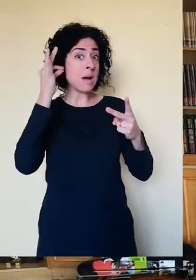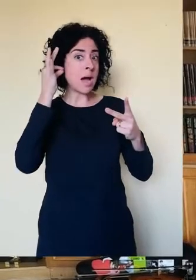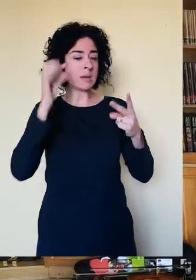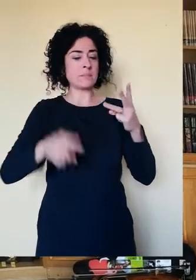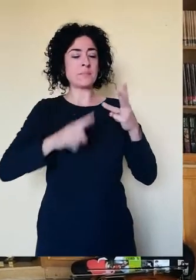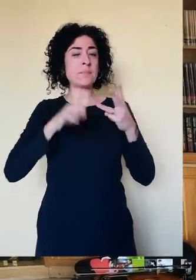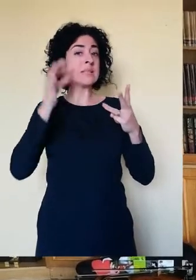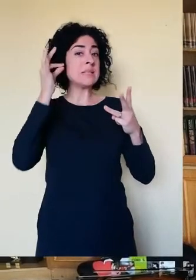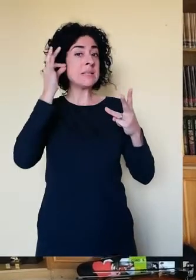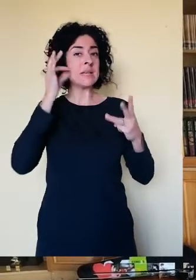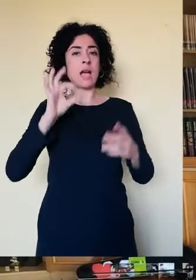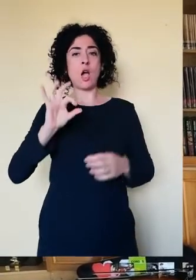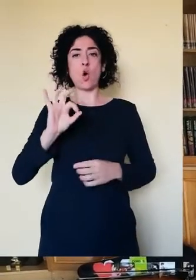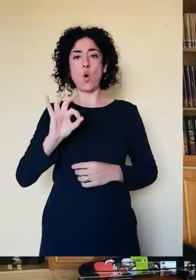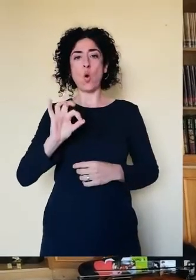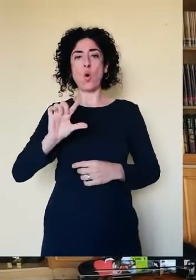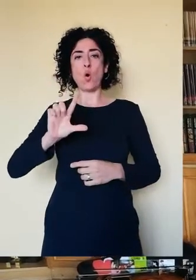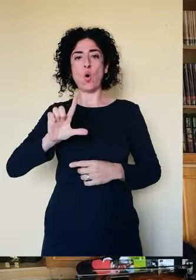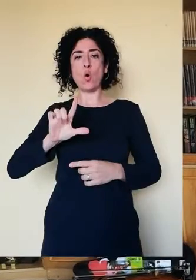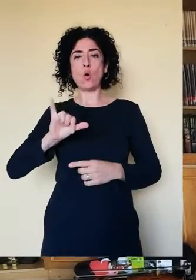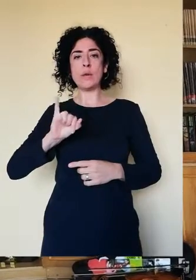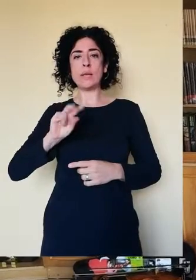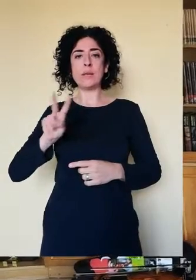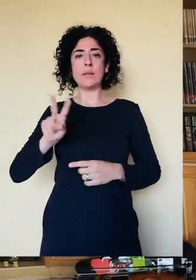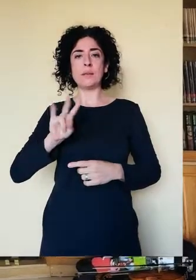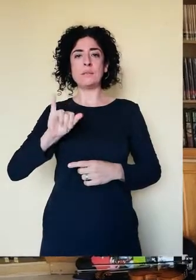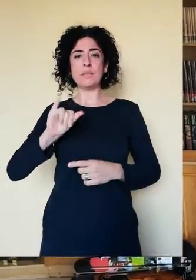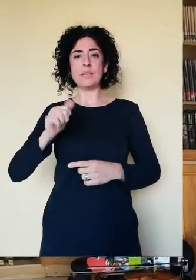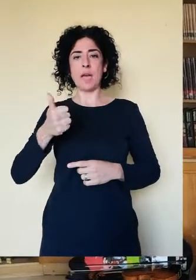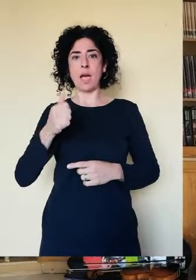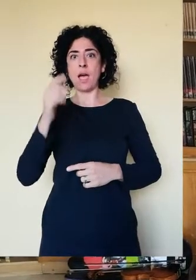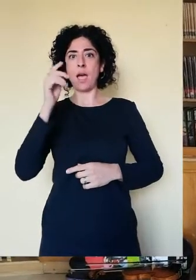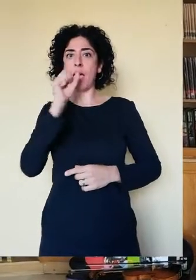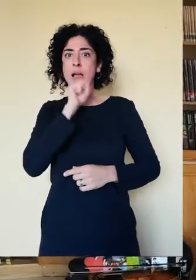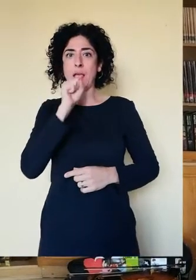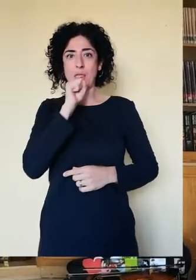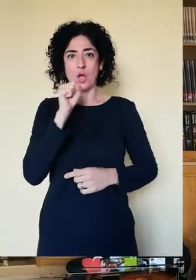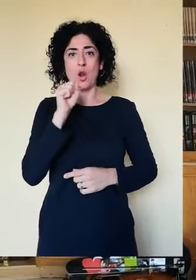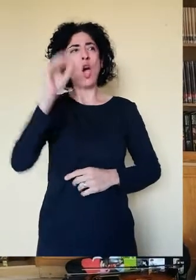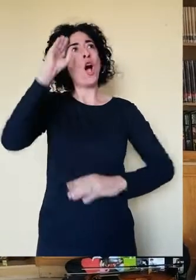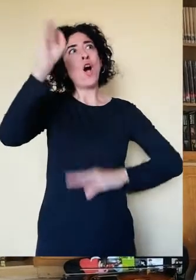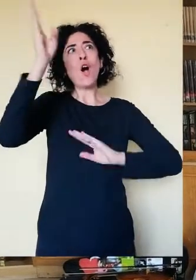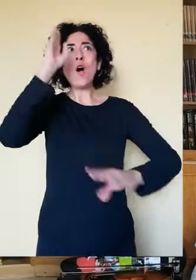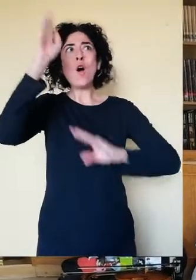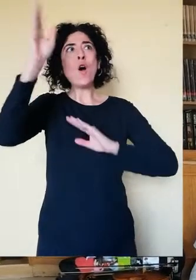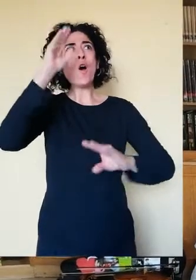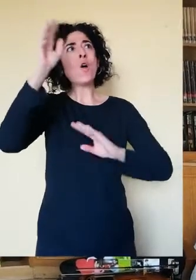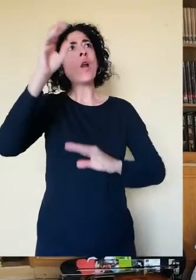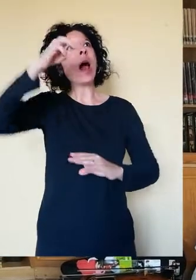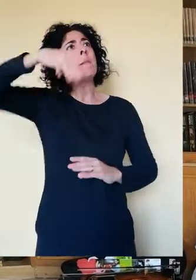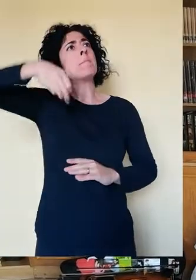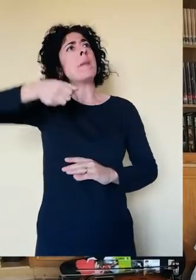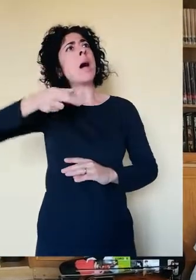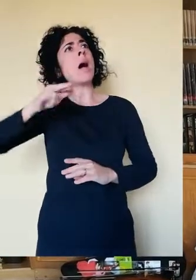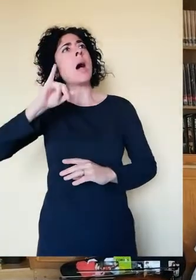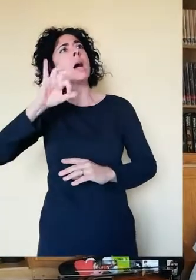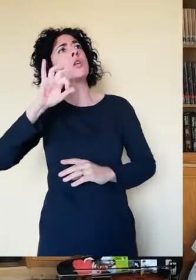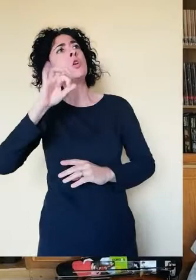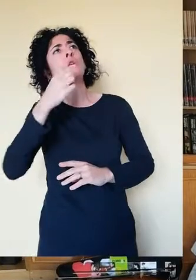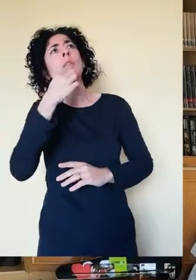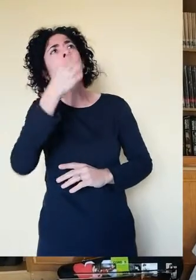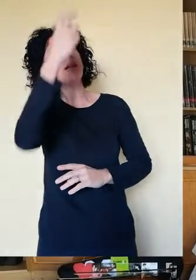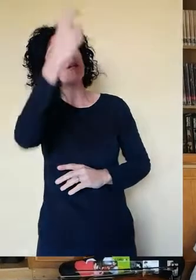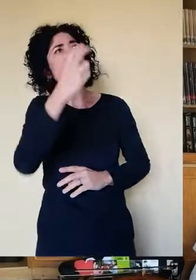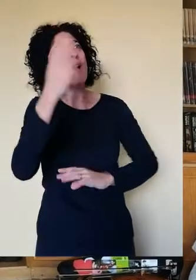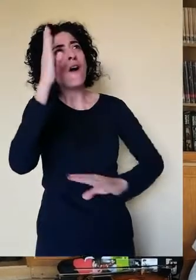Mar. Y Olivia. Os vamos a cantar una canción a los tres. ¿Preparados? Dice: hola, hola, Mario,